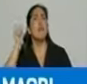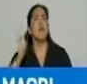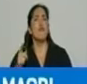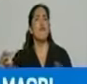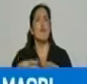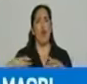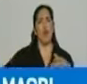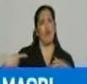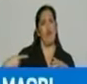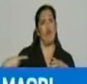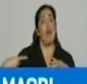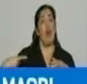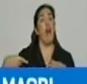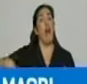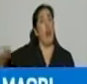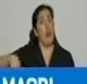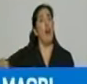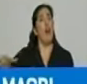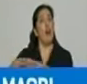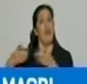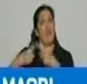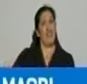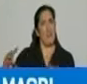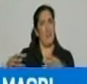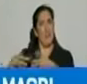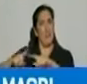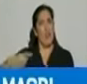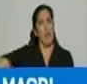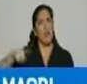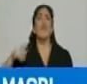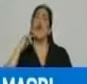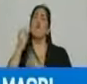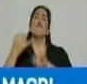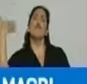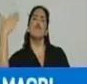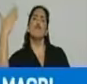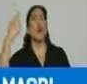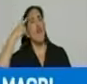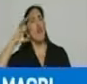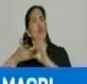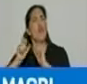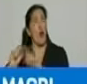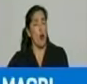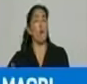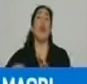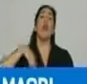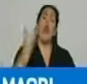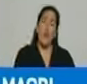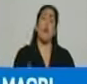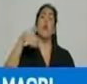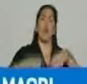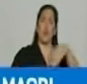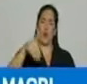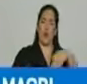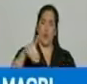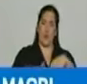pudo expresar dando todos sus puntos de vista y después se votó. Y quiero referirme